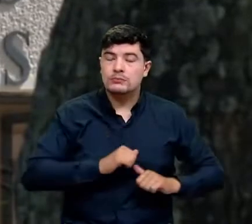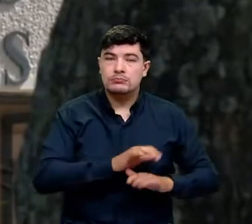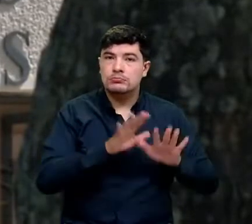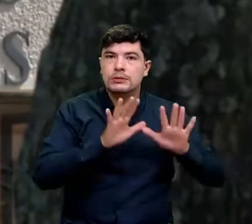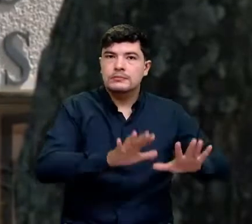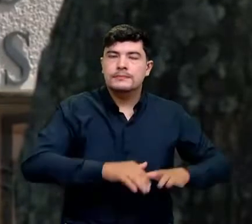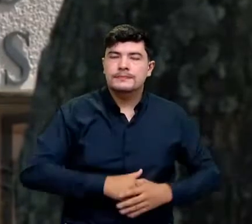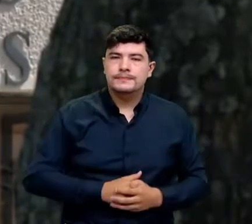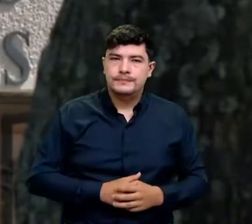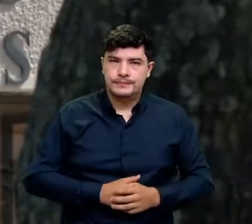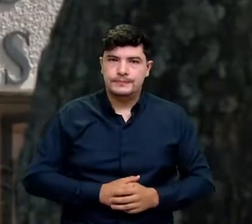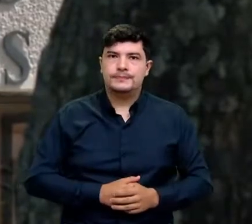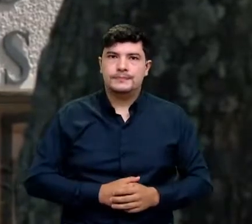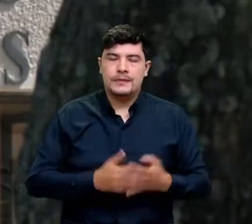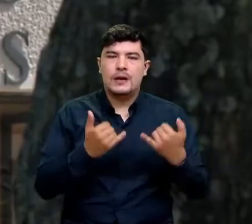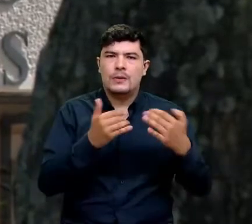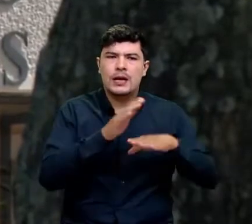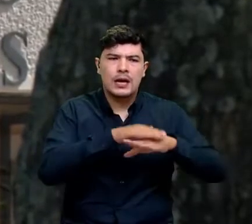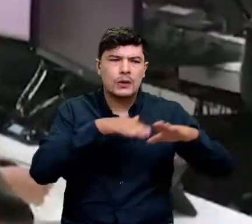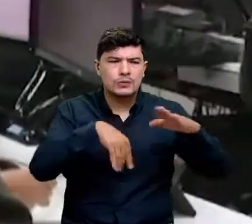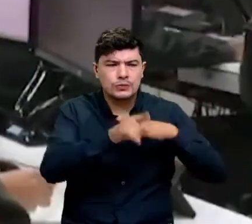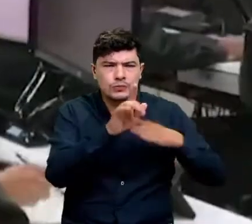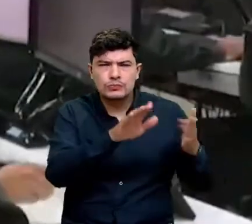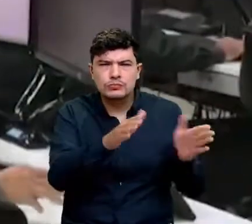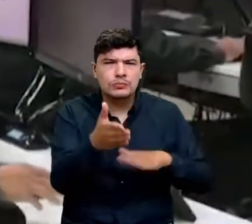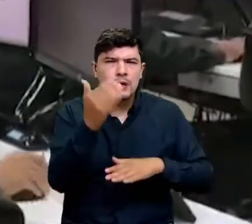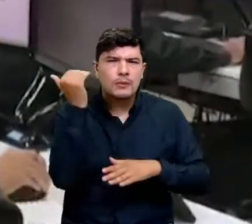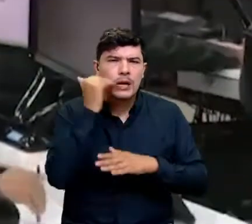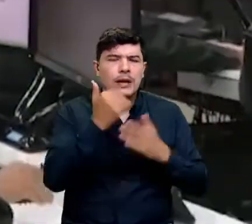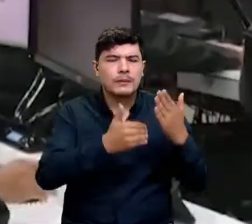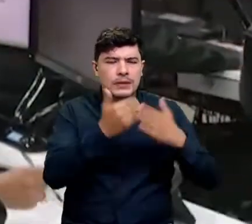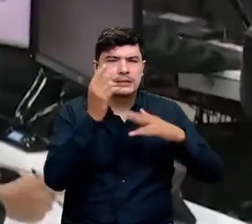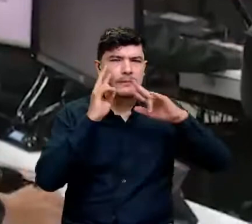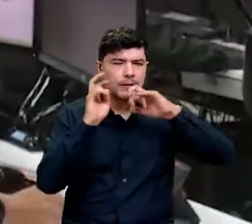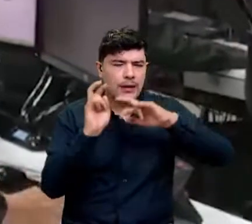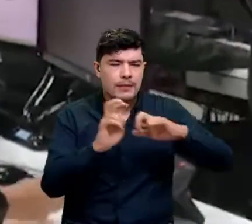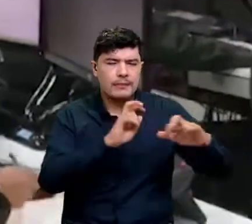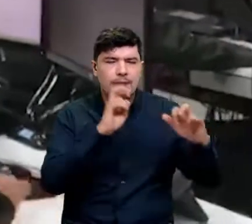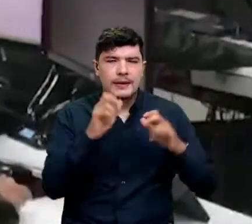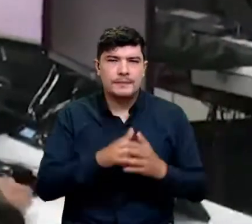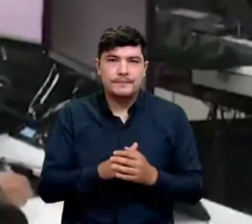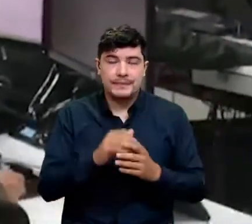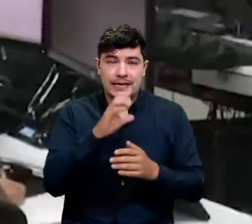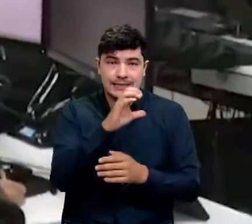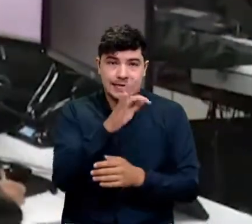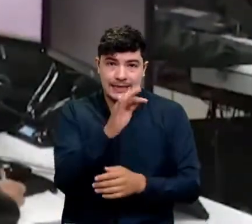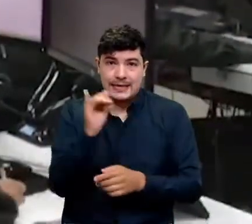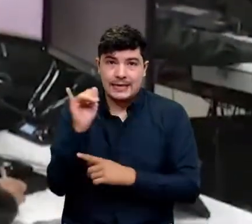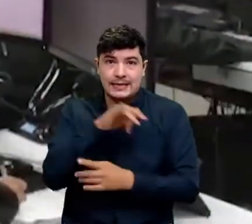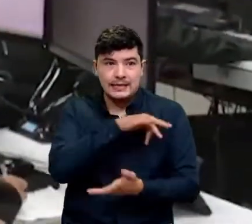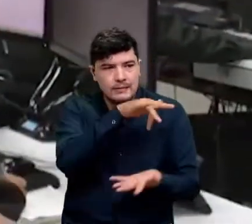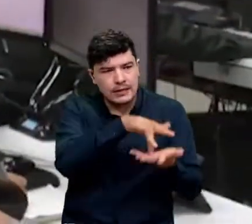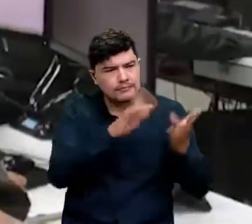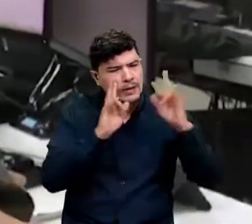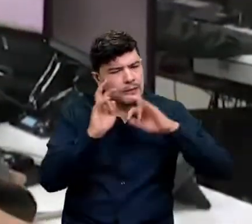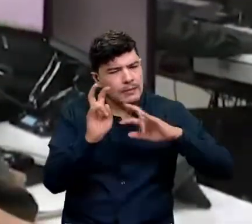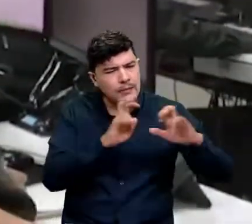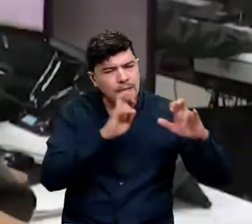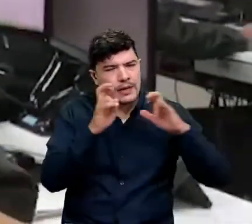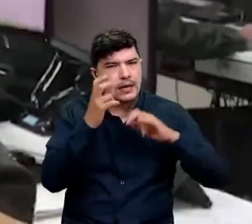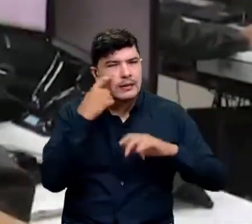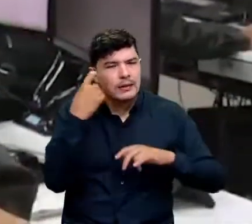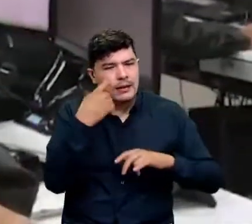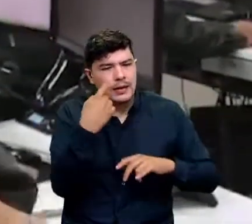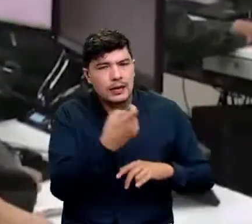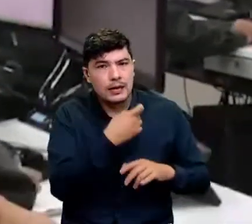de la mujer están por establecerse. Dentro de la investigación que hace el cuadrante que llega a prestar el apoyo, se establece